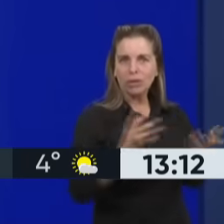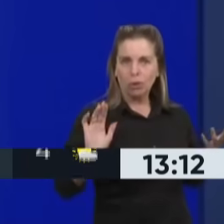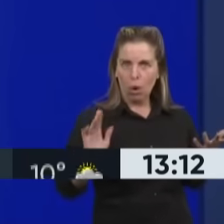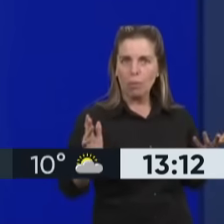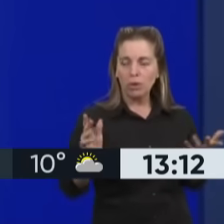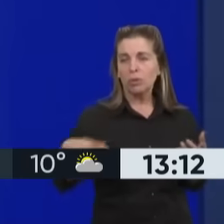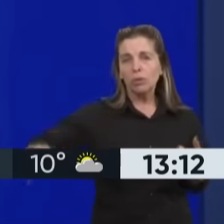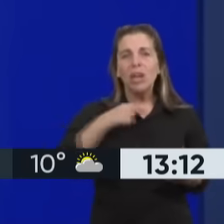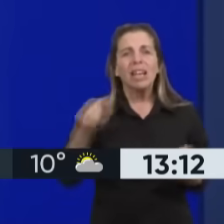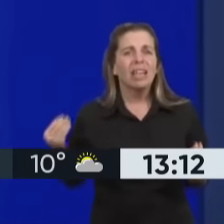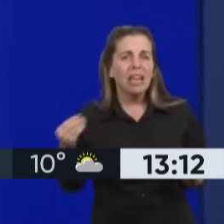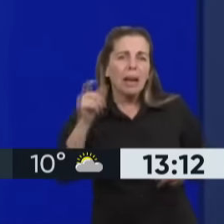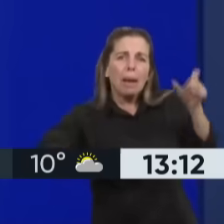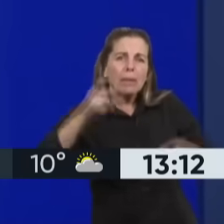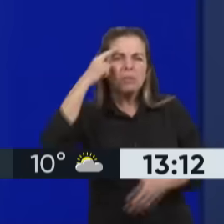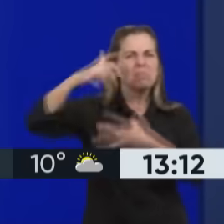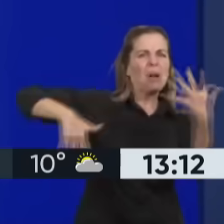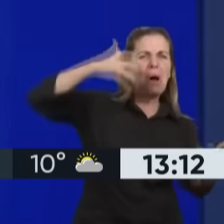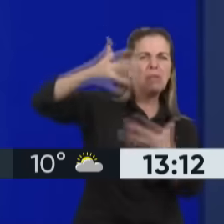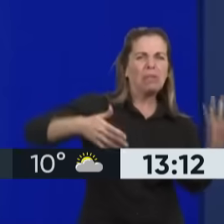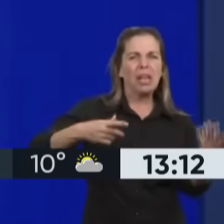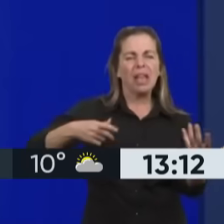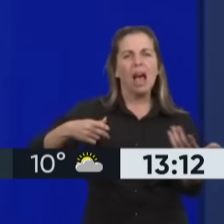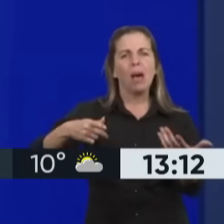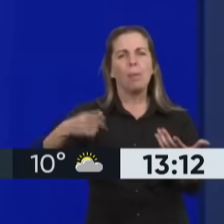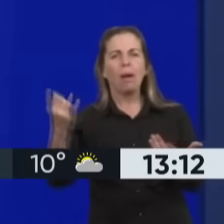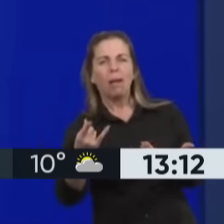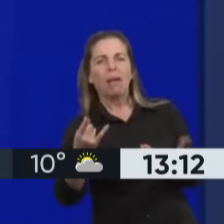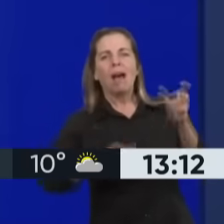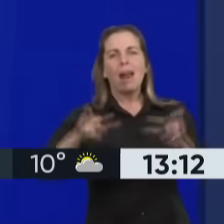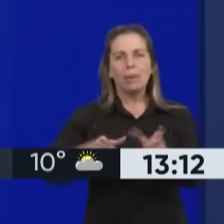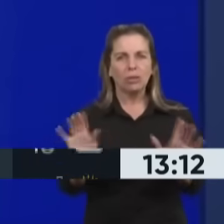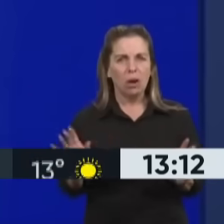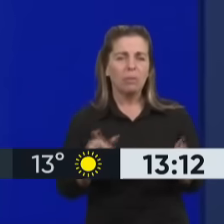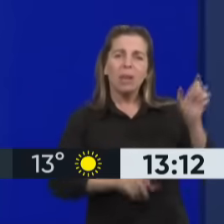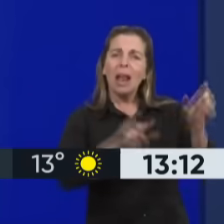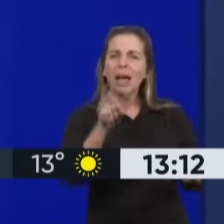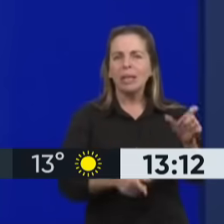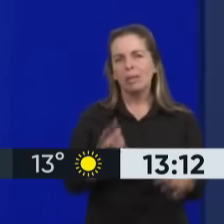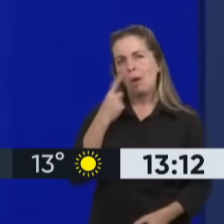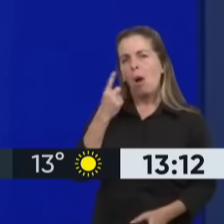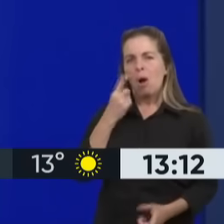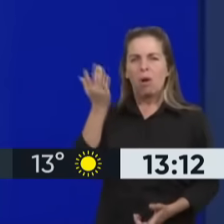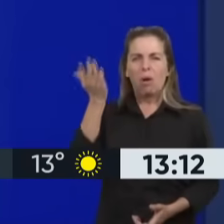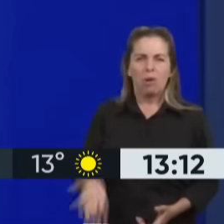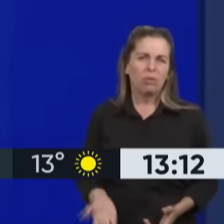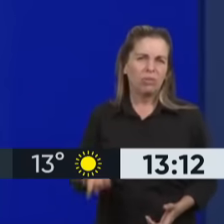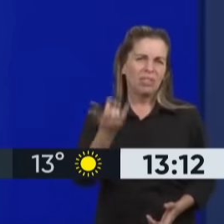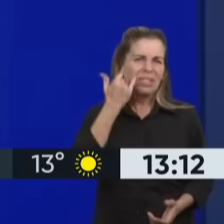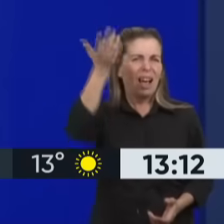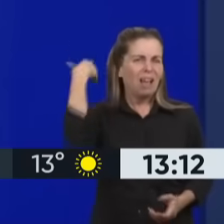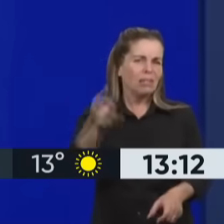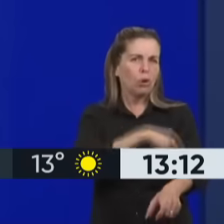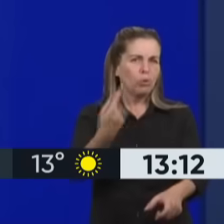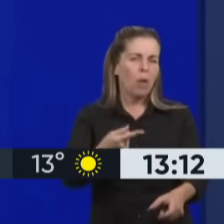a la gente y asegurar la prevalencia del voto rentado. Pero la gente ya los conoce, ya les padeció durante 20